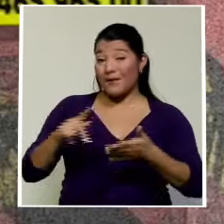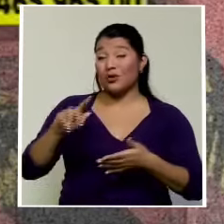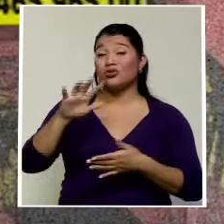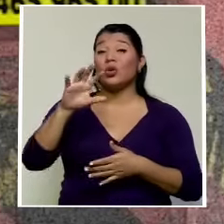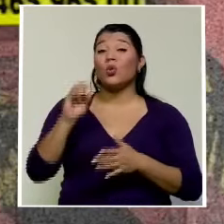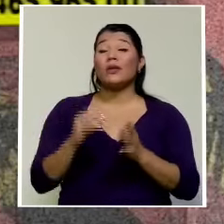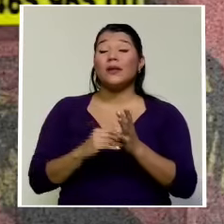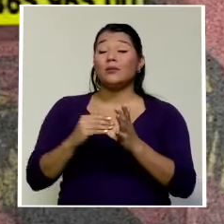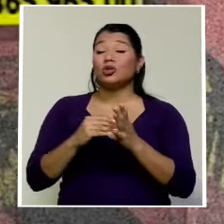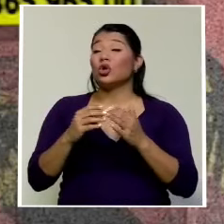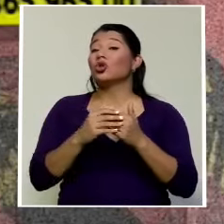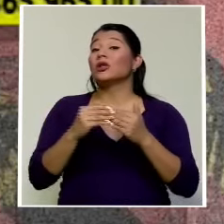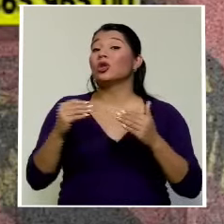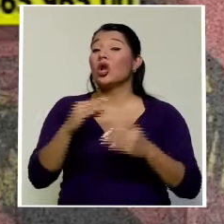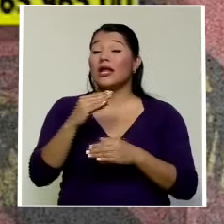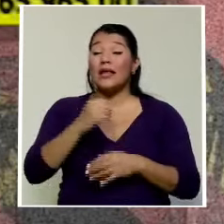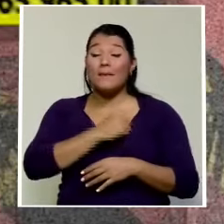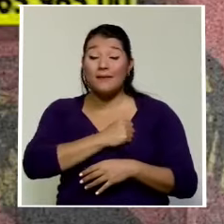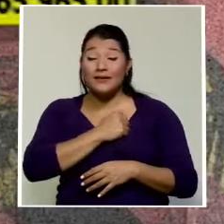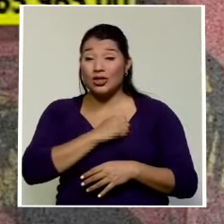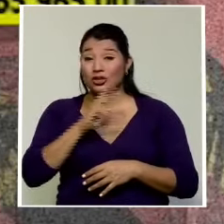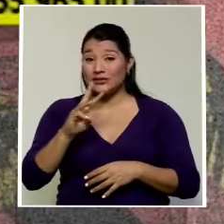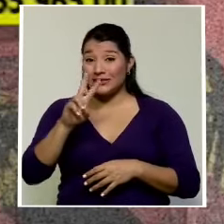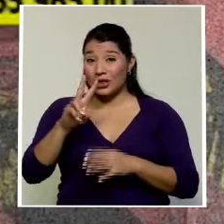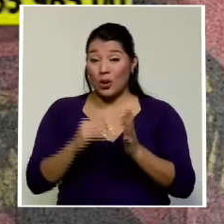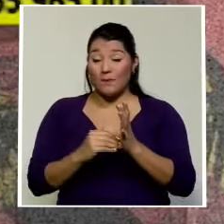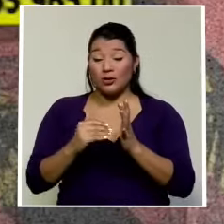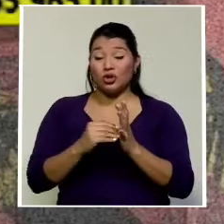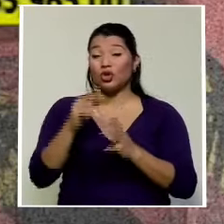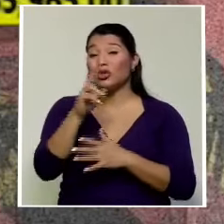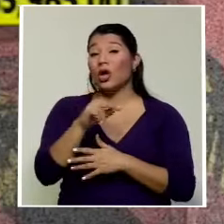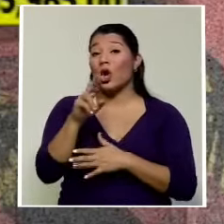de colones y se le condonaron 62 millones de colones en